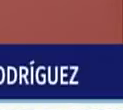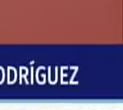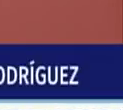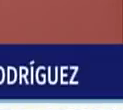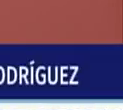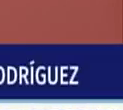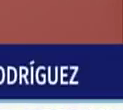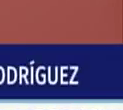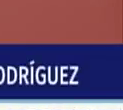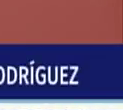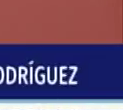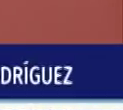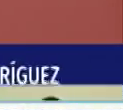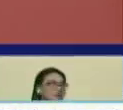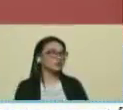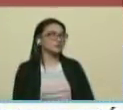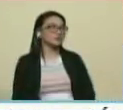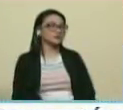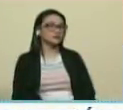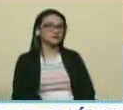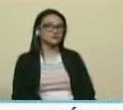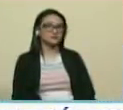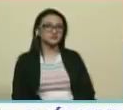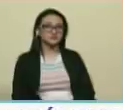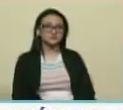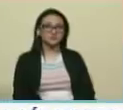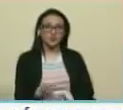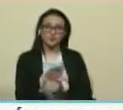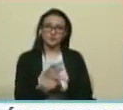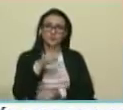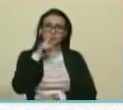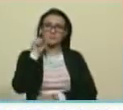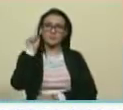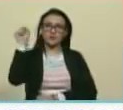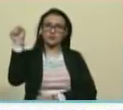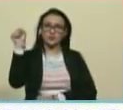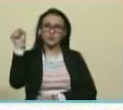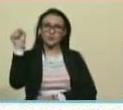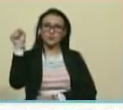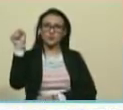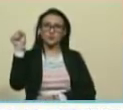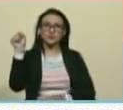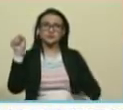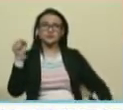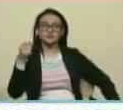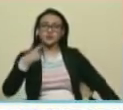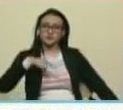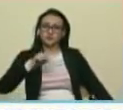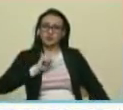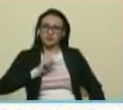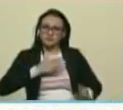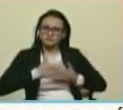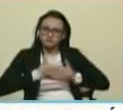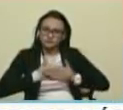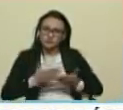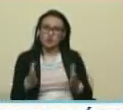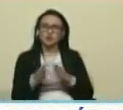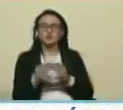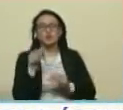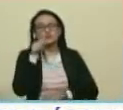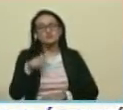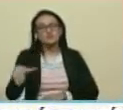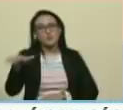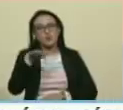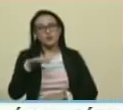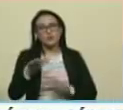muy especialmente a los gobiernos de Hugo Chávez y el gobierno de Nicolás Maduro, es que somos solidarios con todos los pueblos del